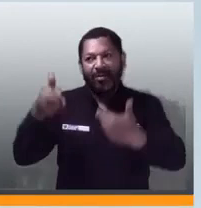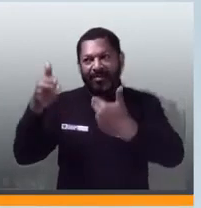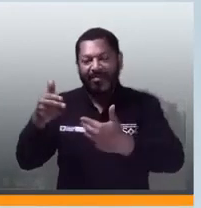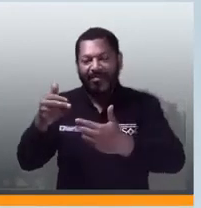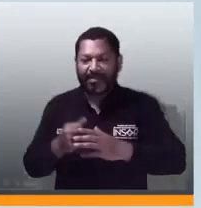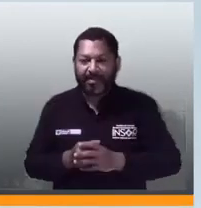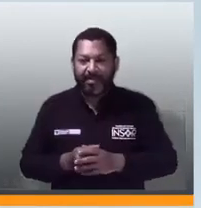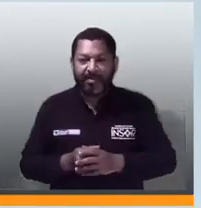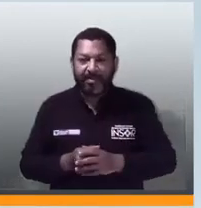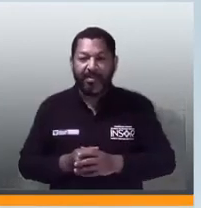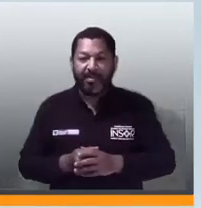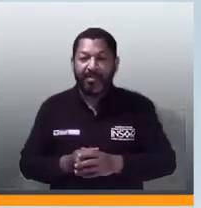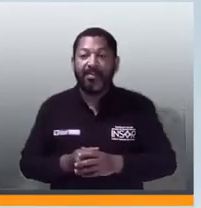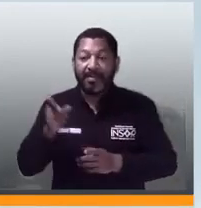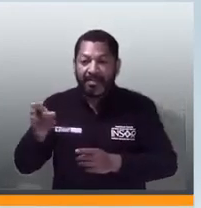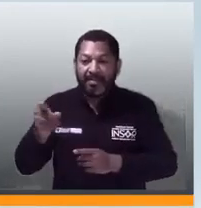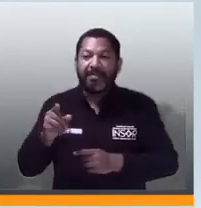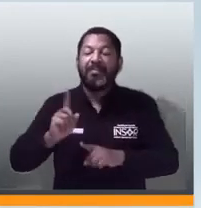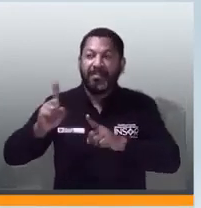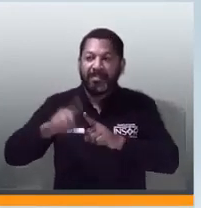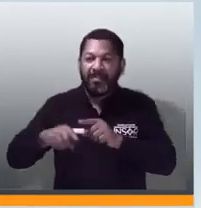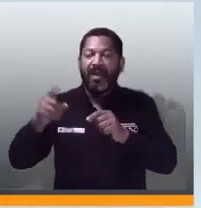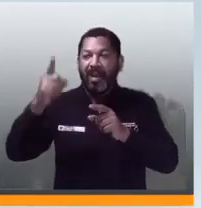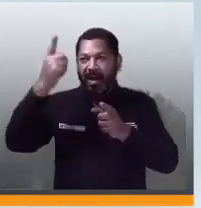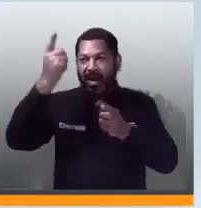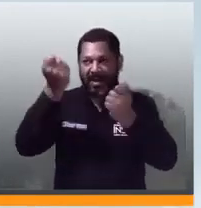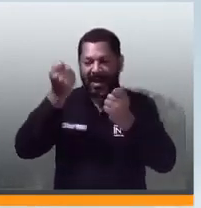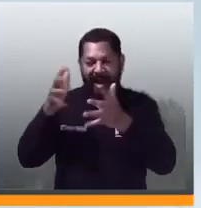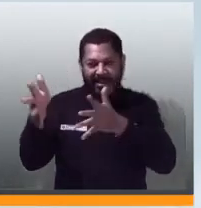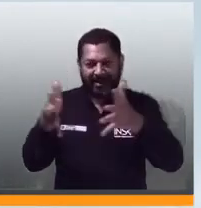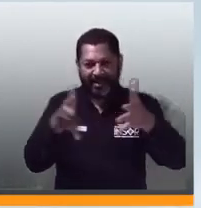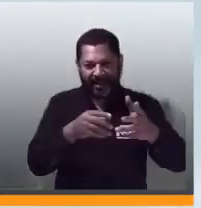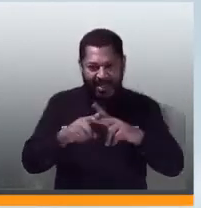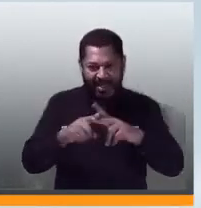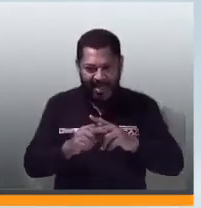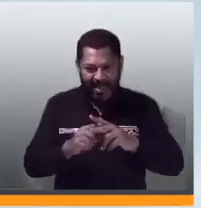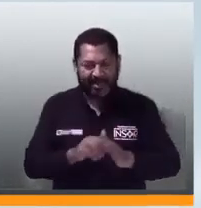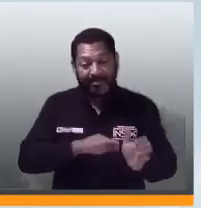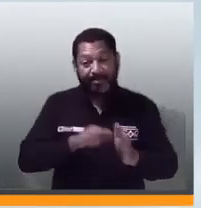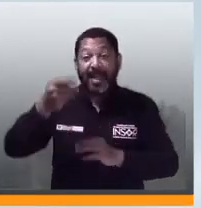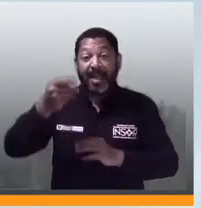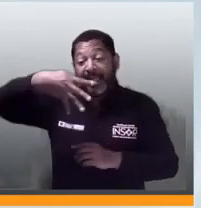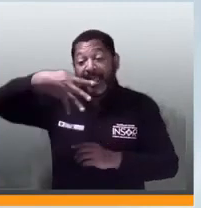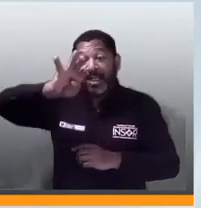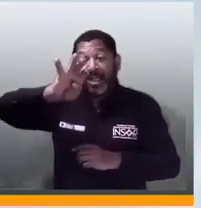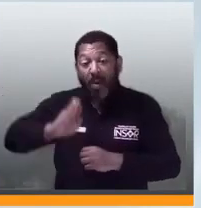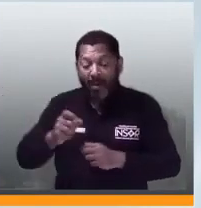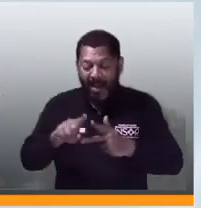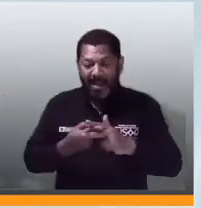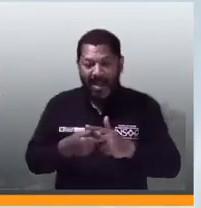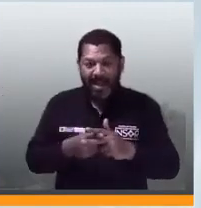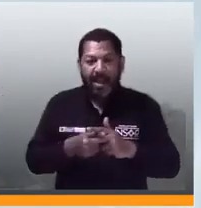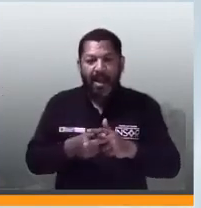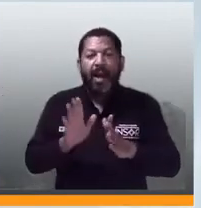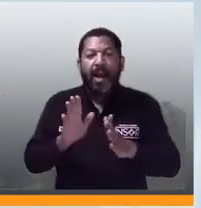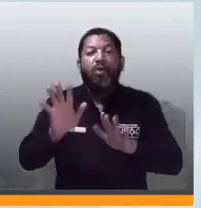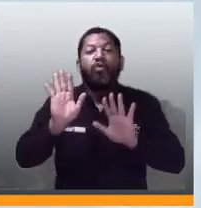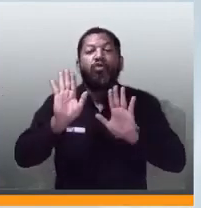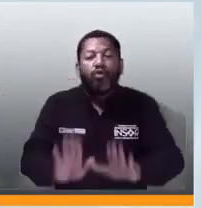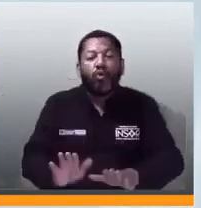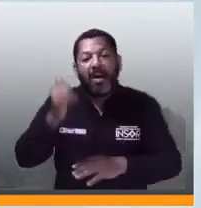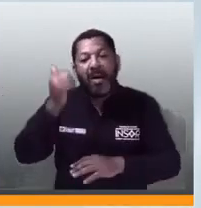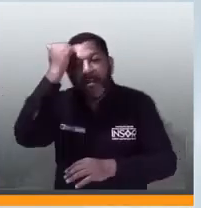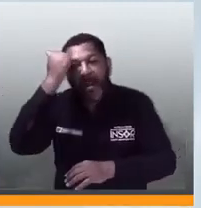en sus clases remotas. Eso fue todos los talleres de estrategias de enseñanza. También tuvimos 19 talleres en el área de